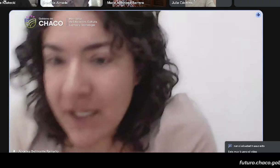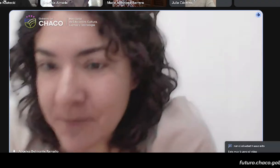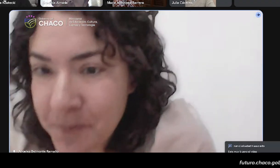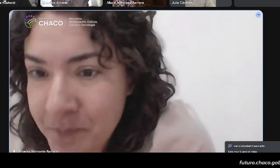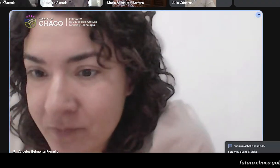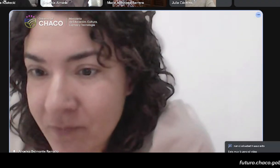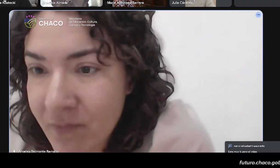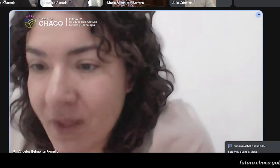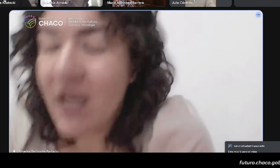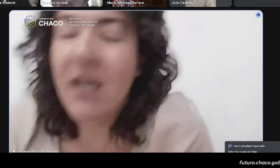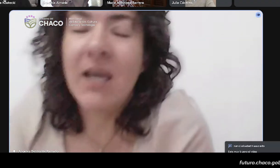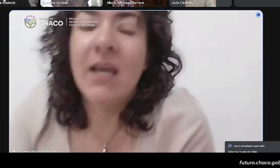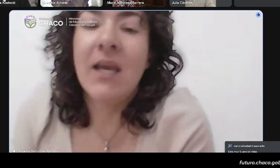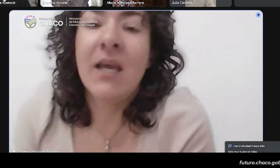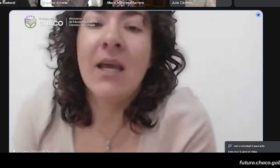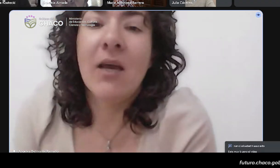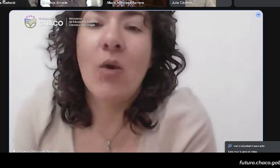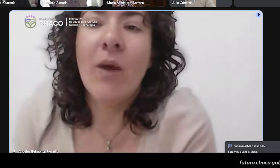También